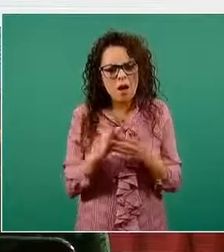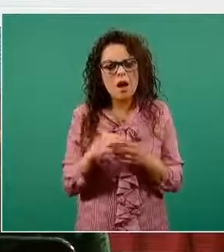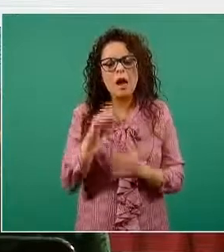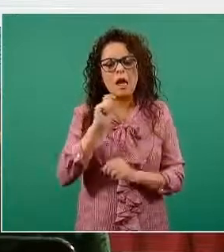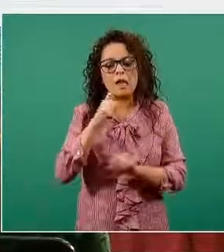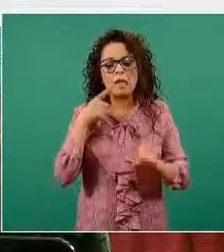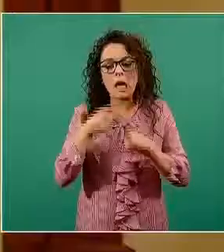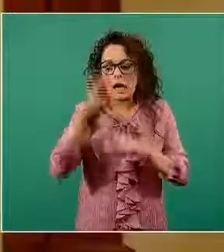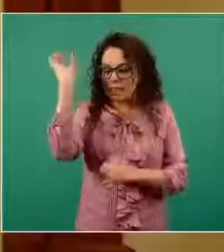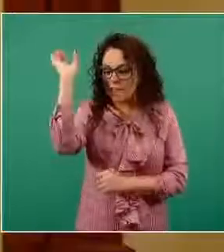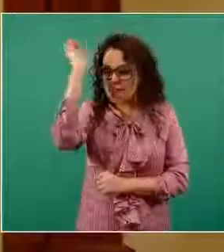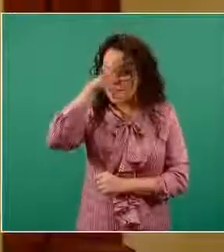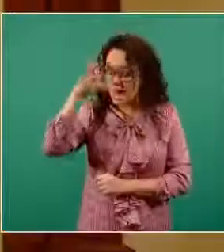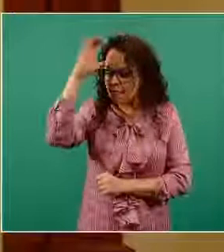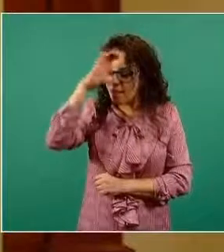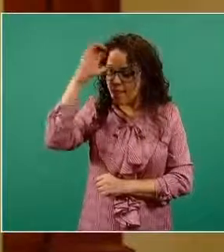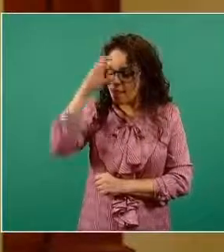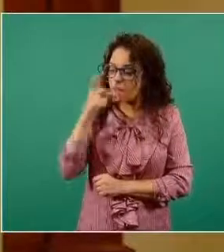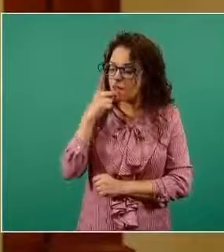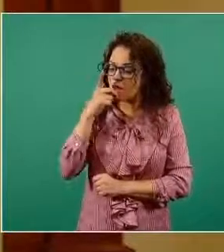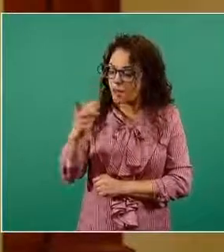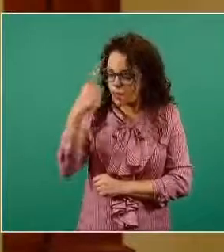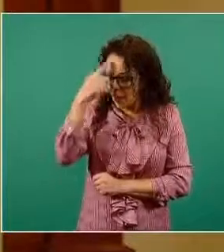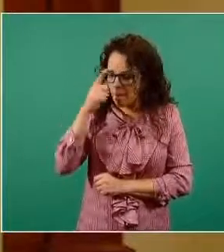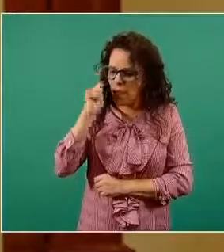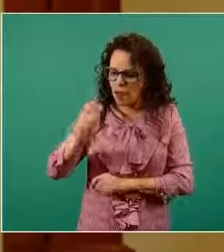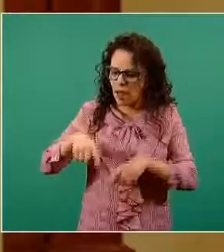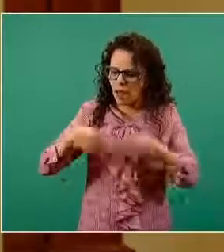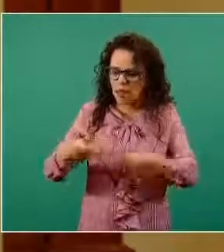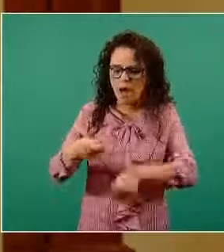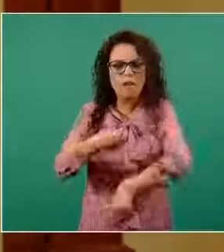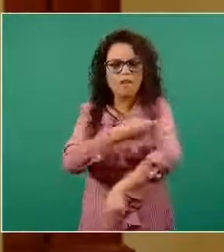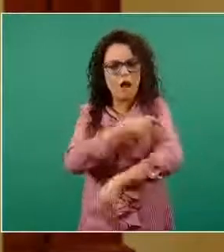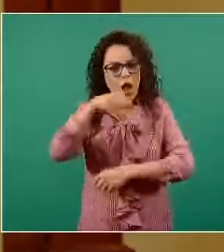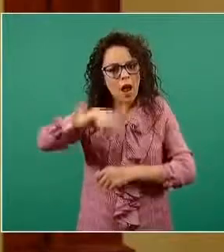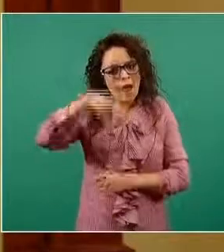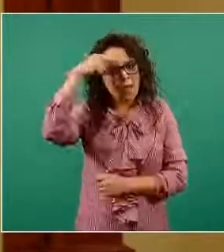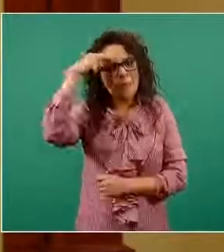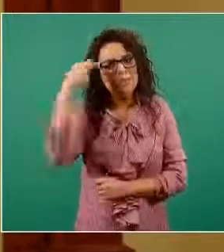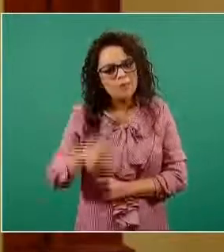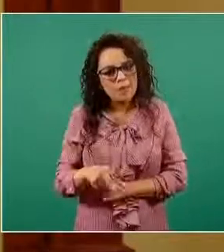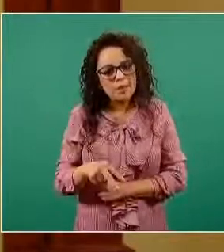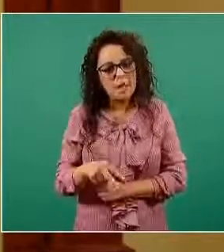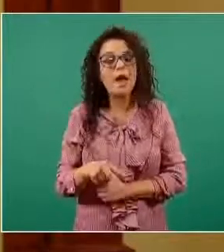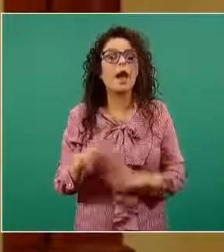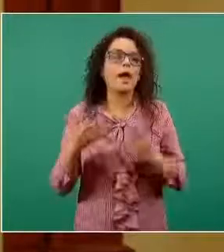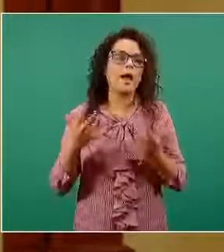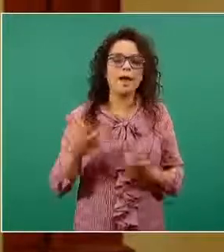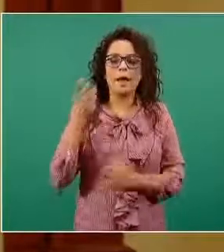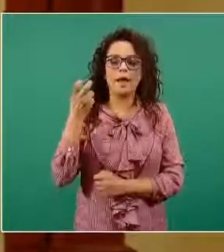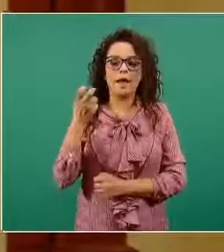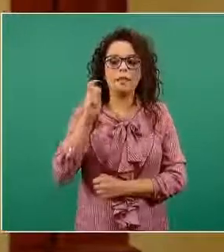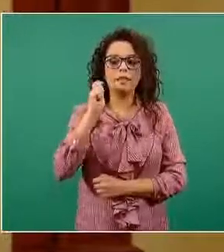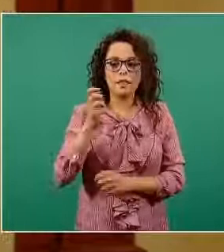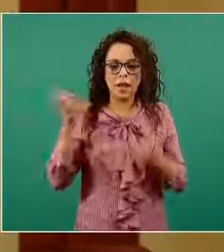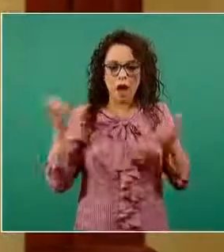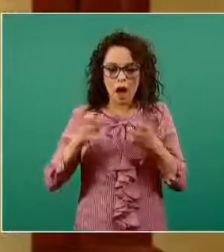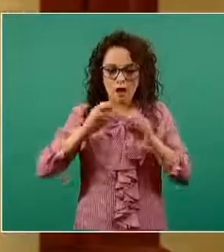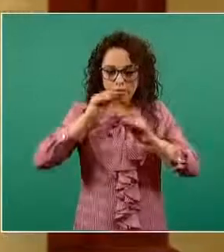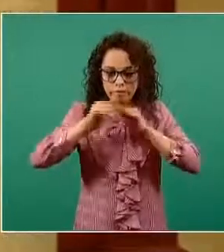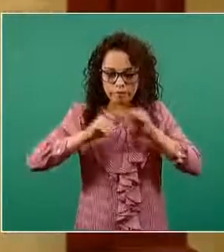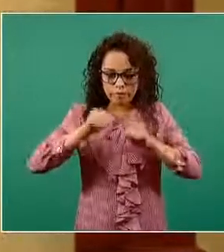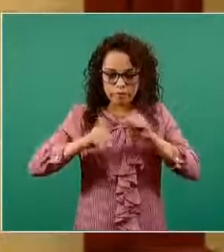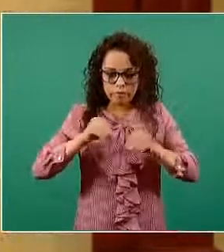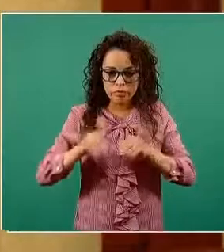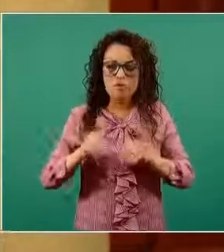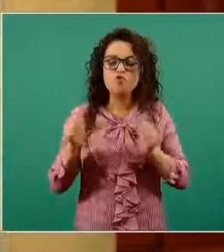lógica científica de la política de vacunación de México, esta perspectiva que fue formulada a